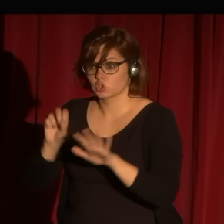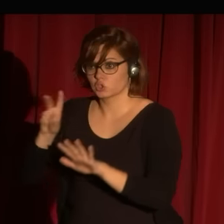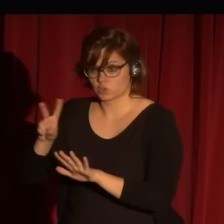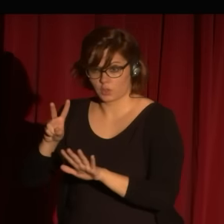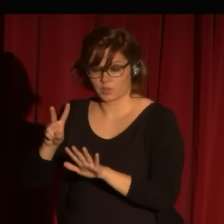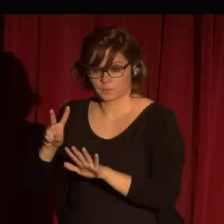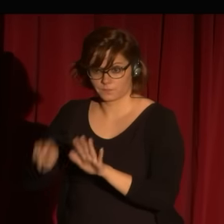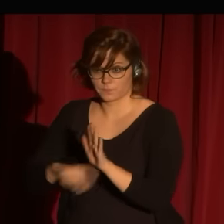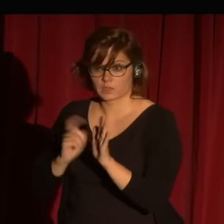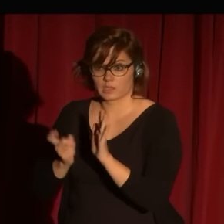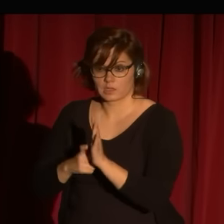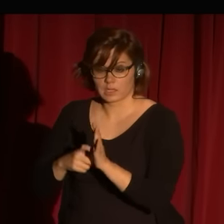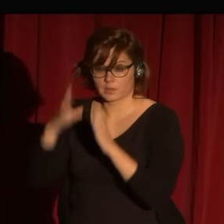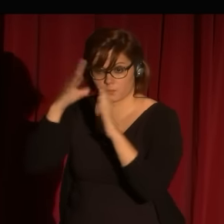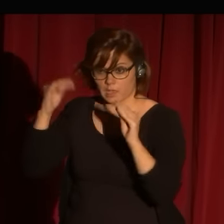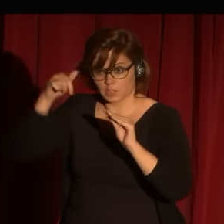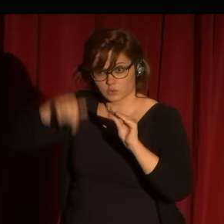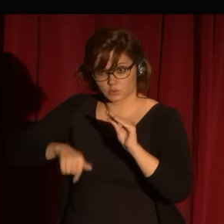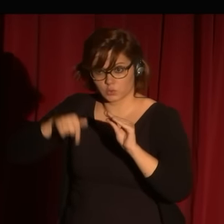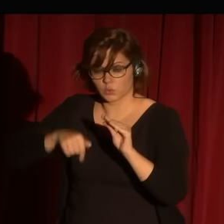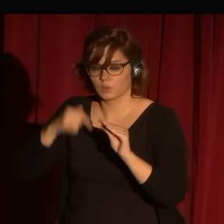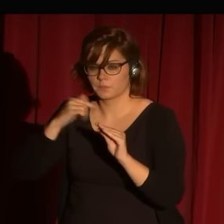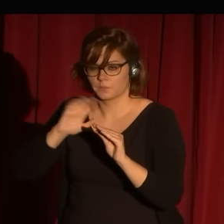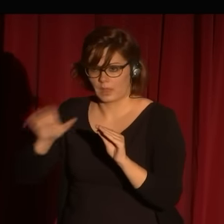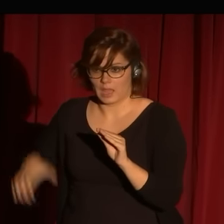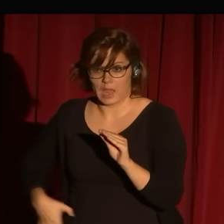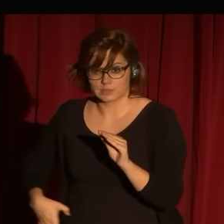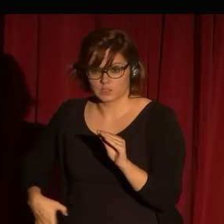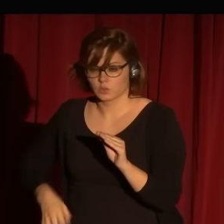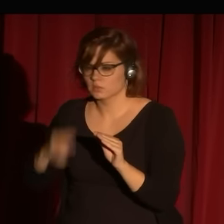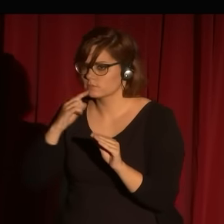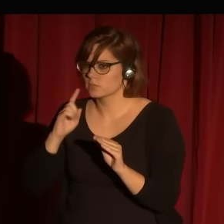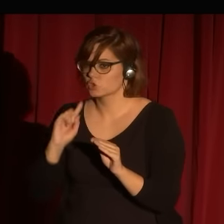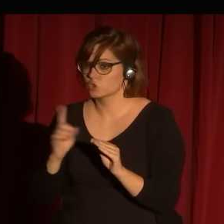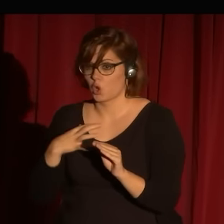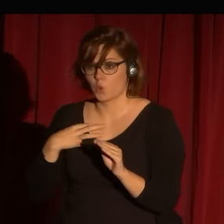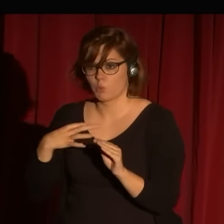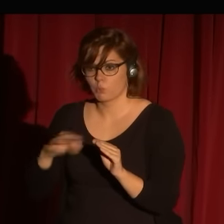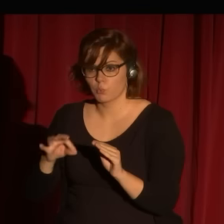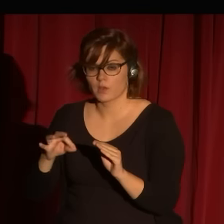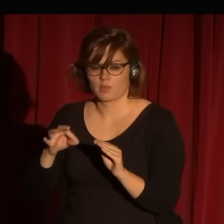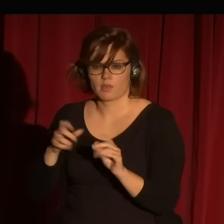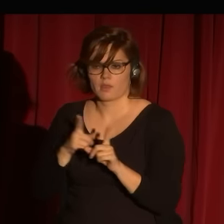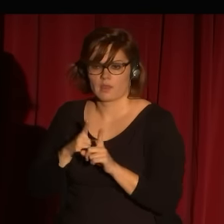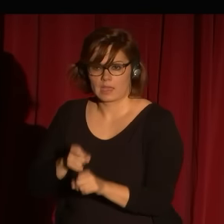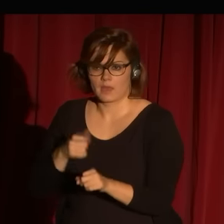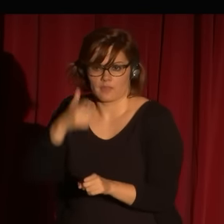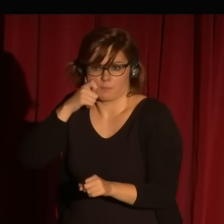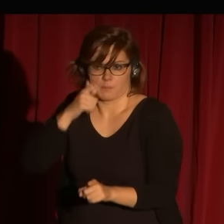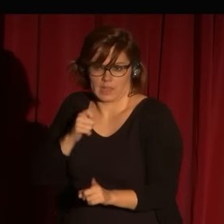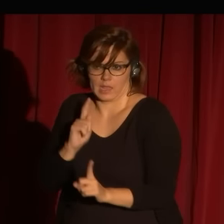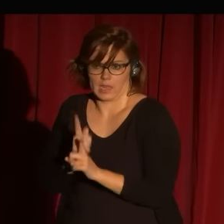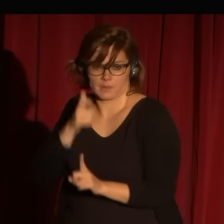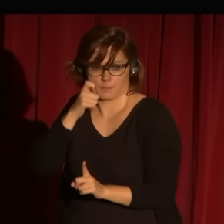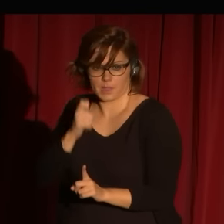Países Bajos del sur donde está pintando ella la promulgan los archiduques que dice que solo se puede cazar piel con piel